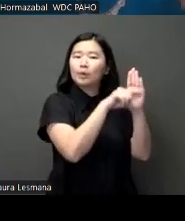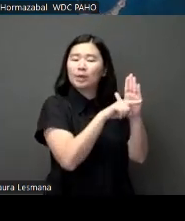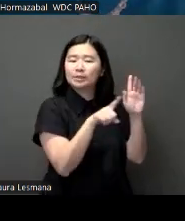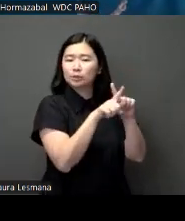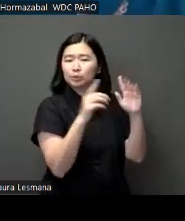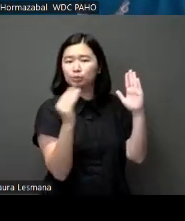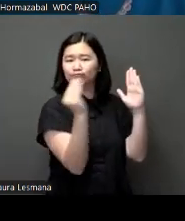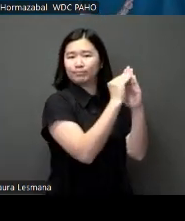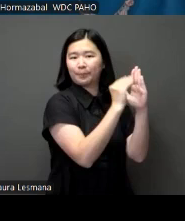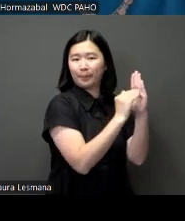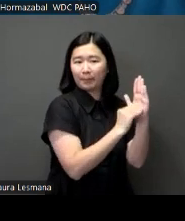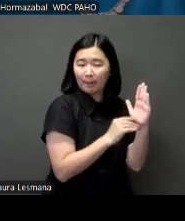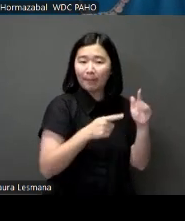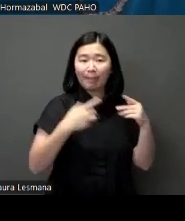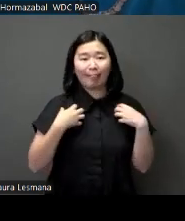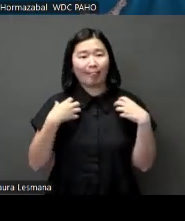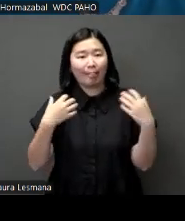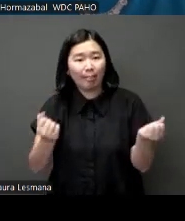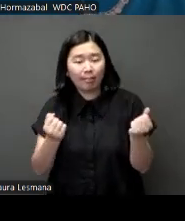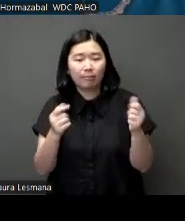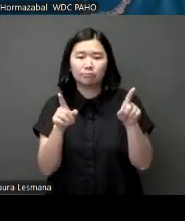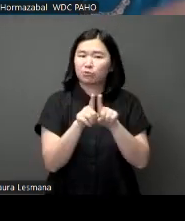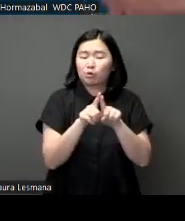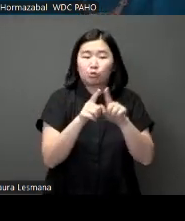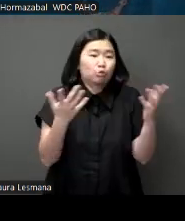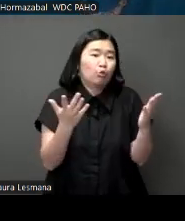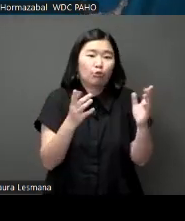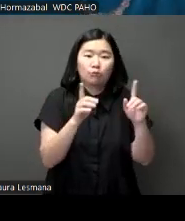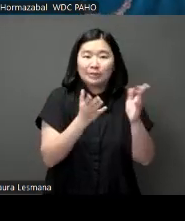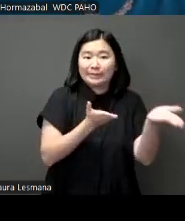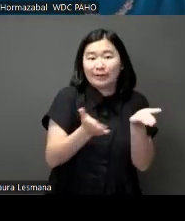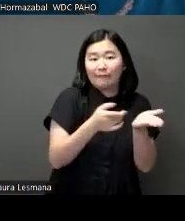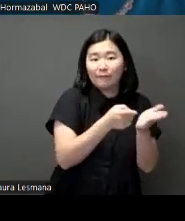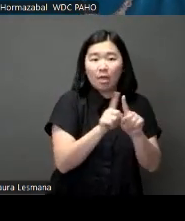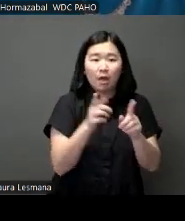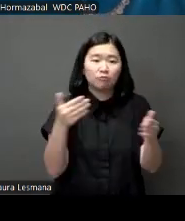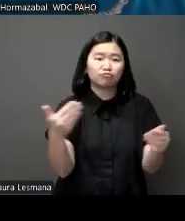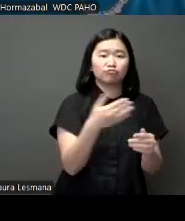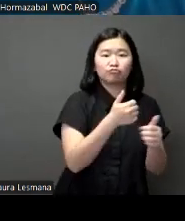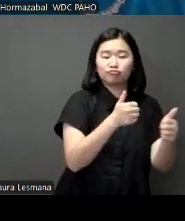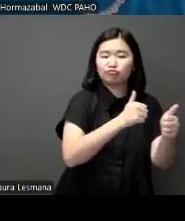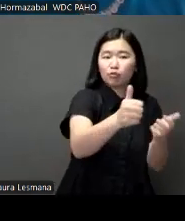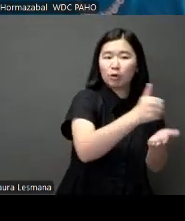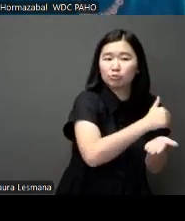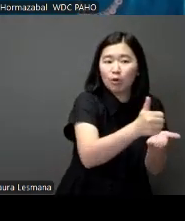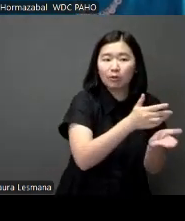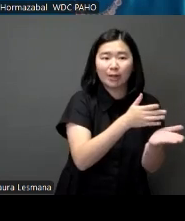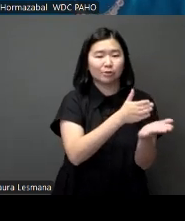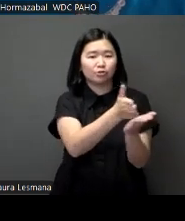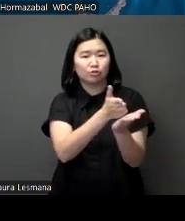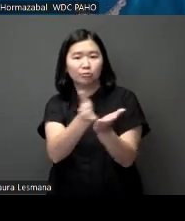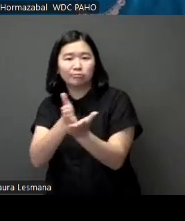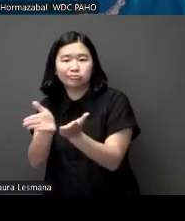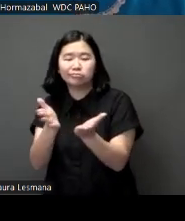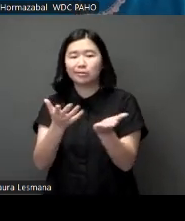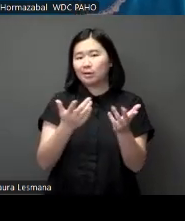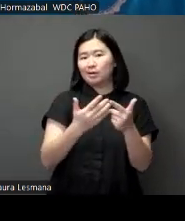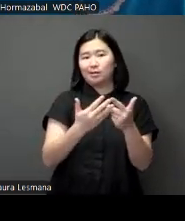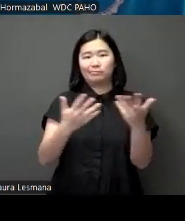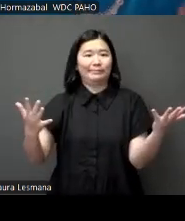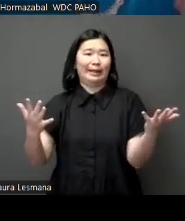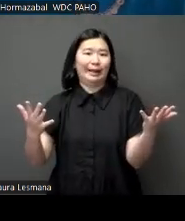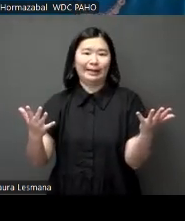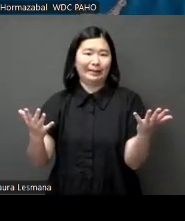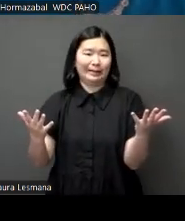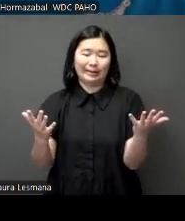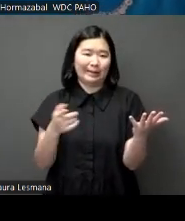Hemos estado validando algunos ejercicios. Y acá, para tener un esquema general, ¿no? Nos encontramos en términos preliminares cómo cada